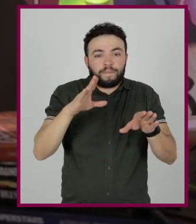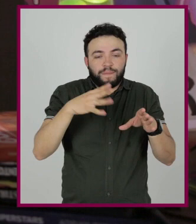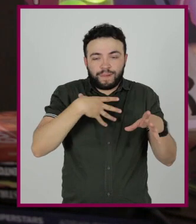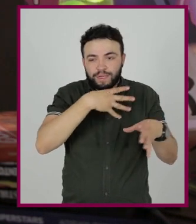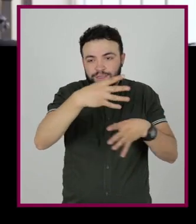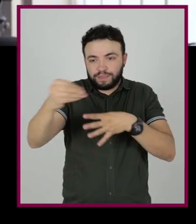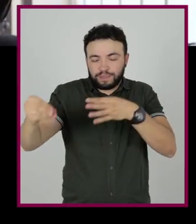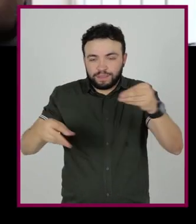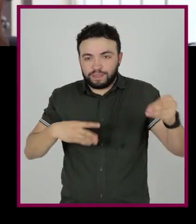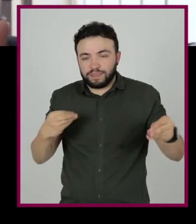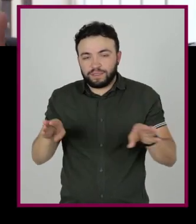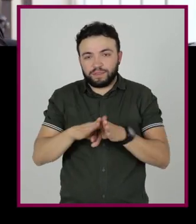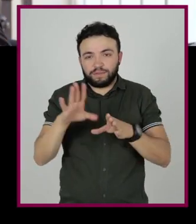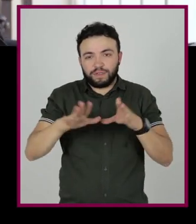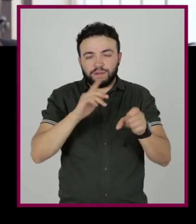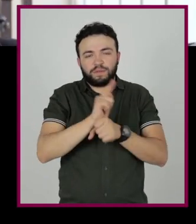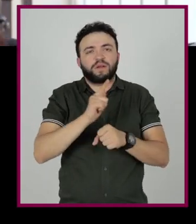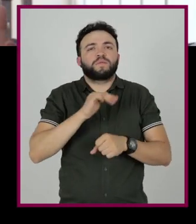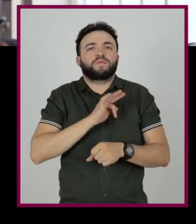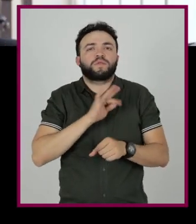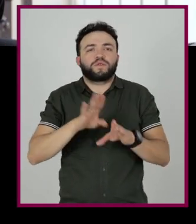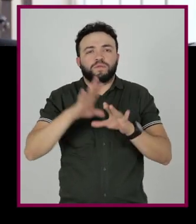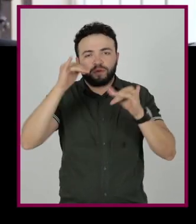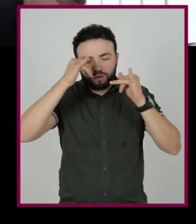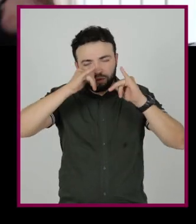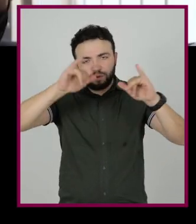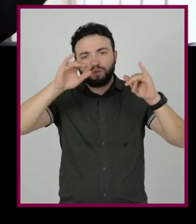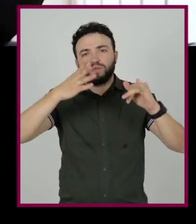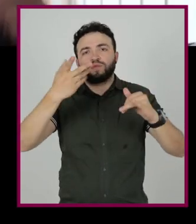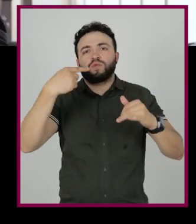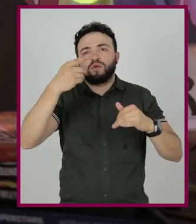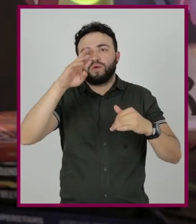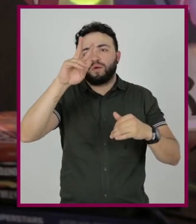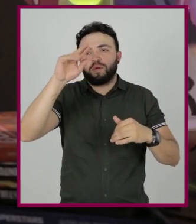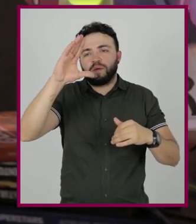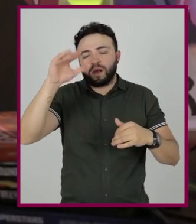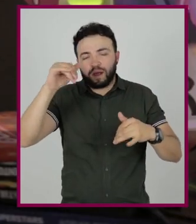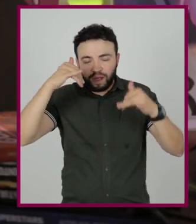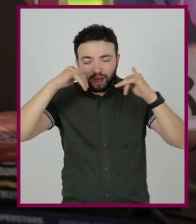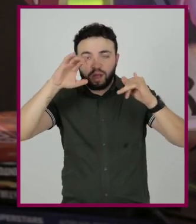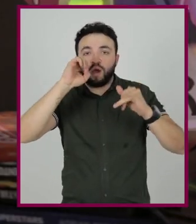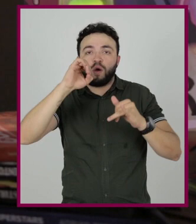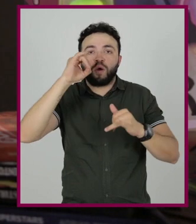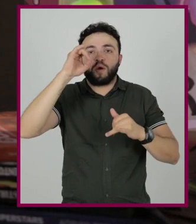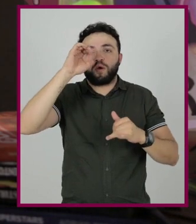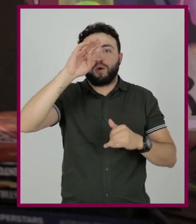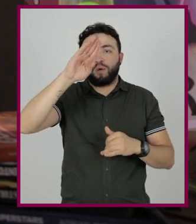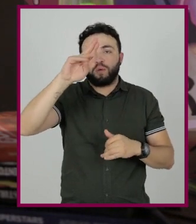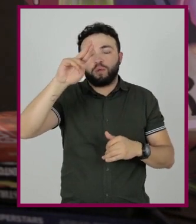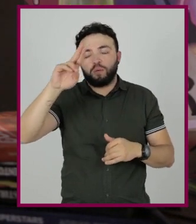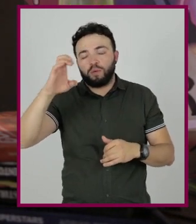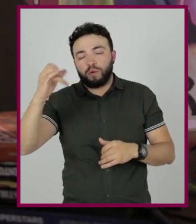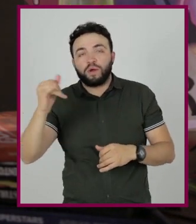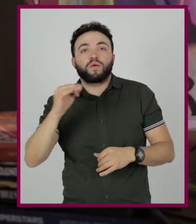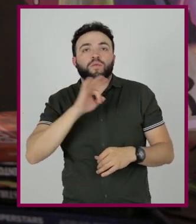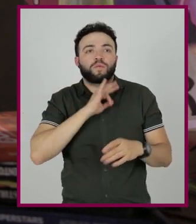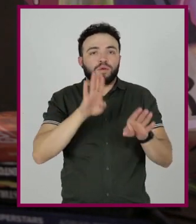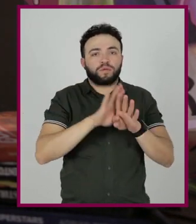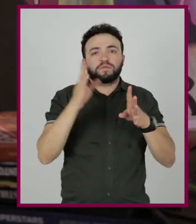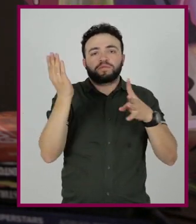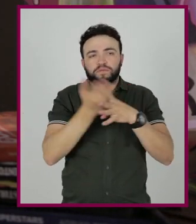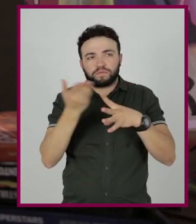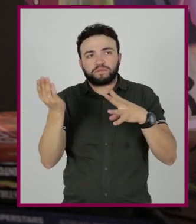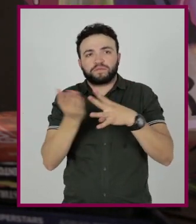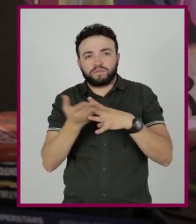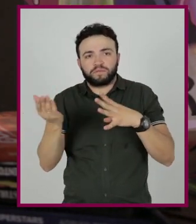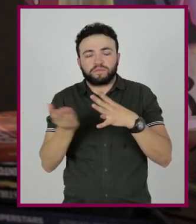hemos mencionado. Sí, bovino puede ser toro, vaca o buey. Y se puede seguir subdividiendo. Si encuentras cómo